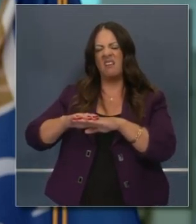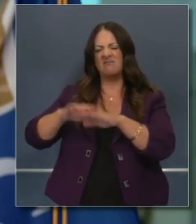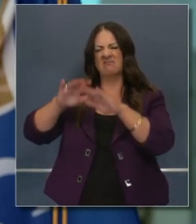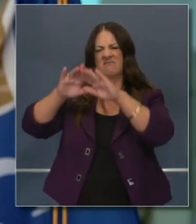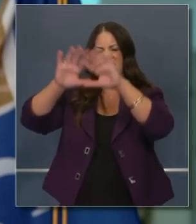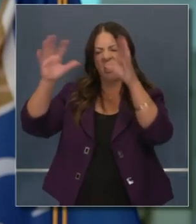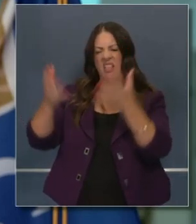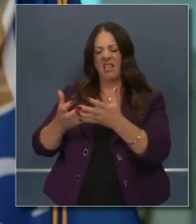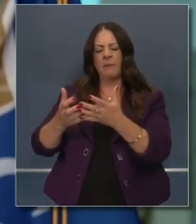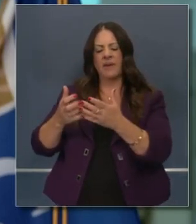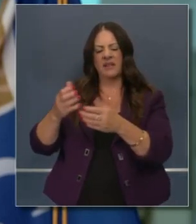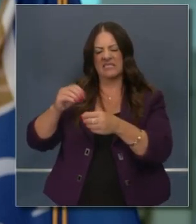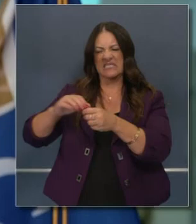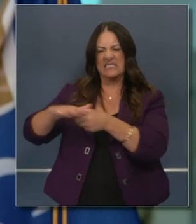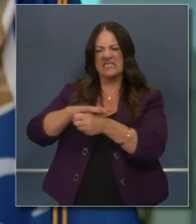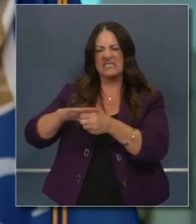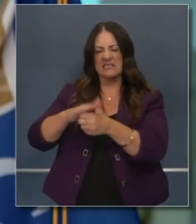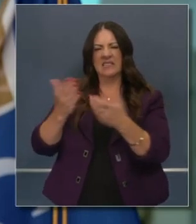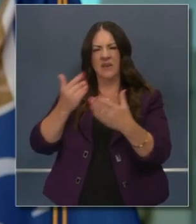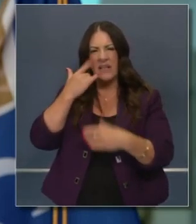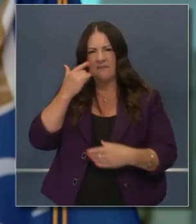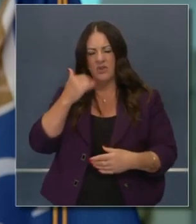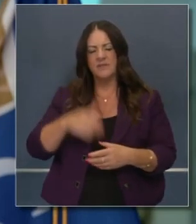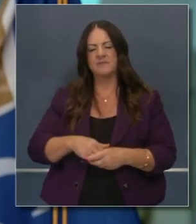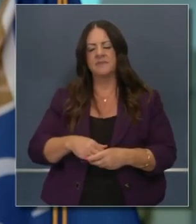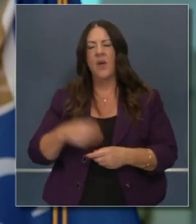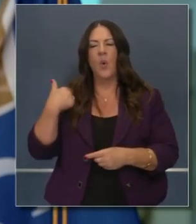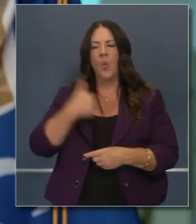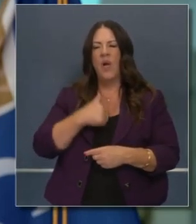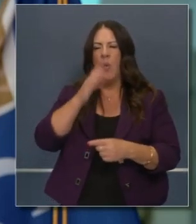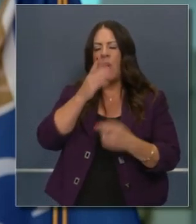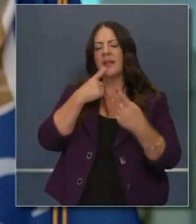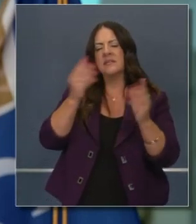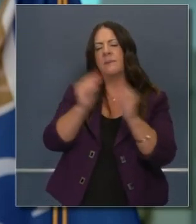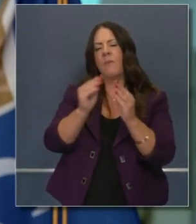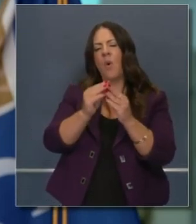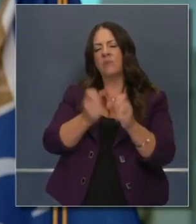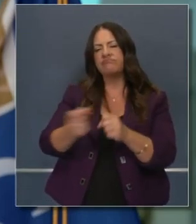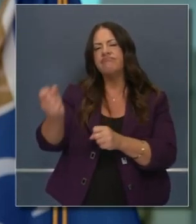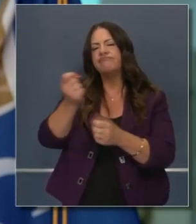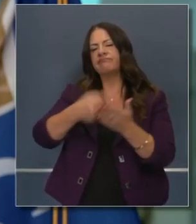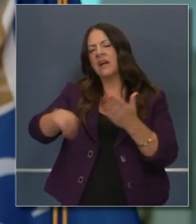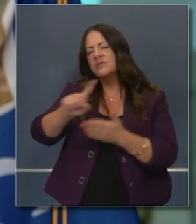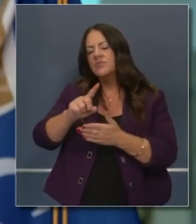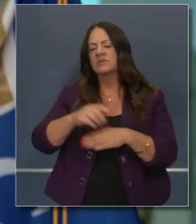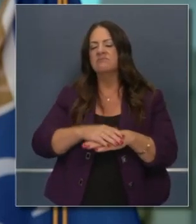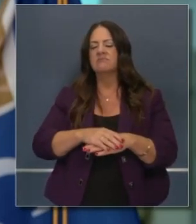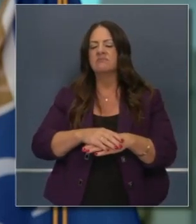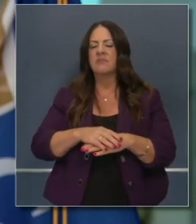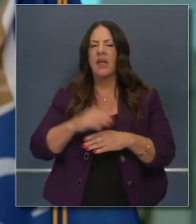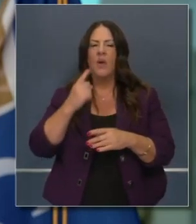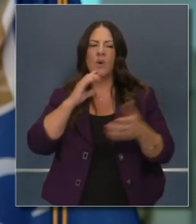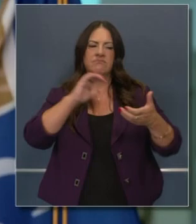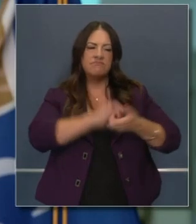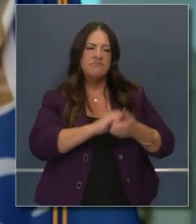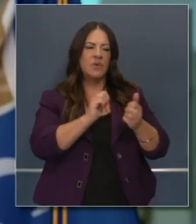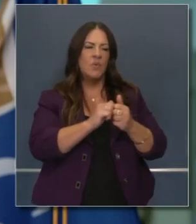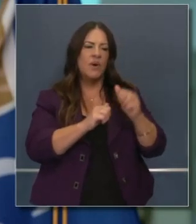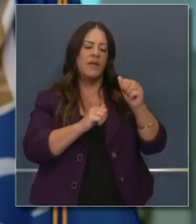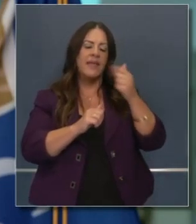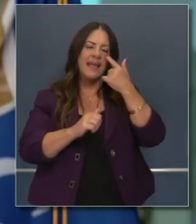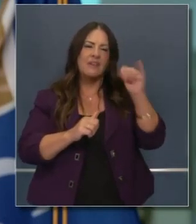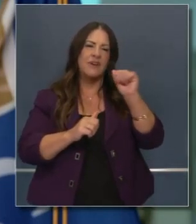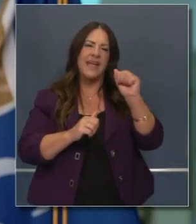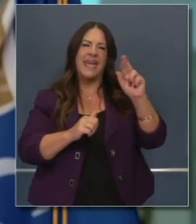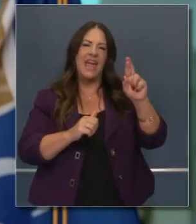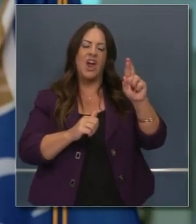paso muy audaz la semana pasada con el anuncio que hicimos codificando estos esfuerzos con la Junta de Recursos